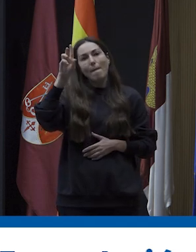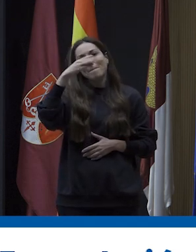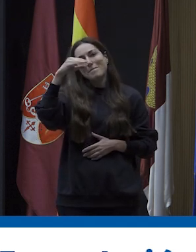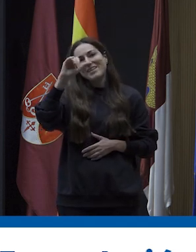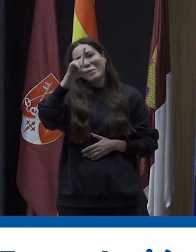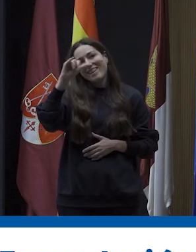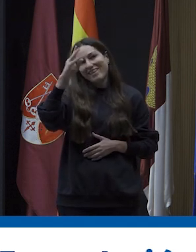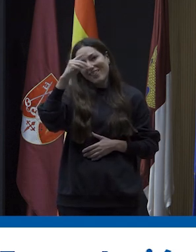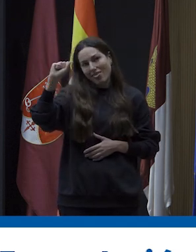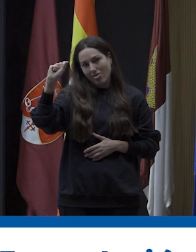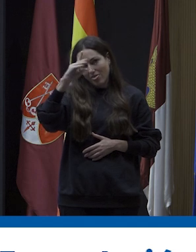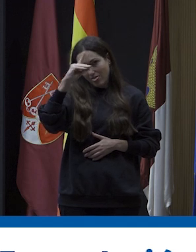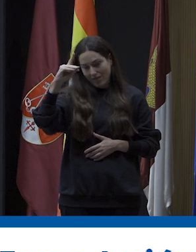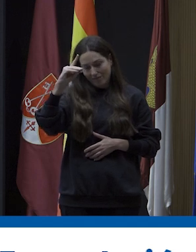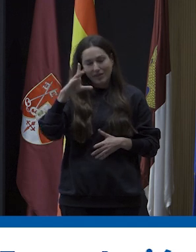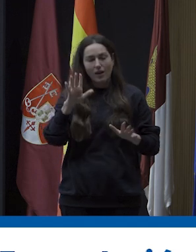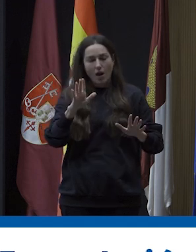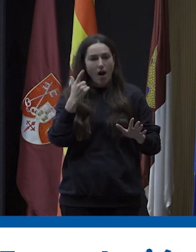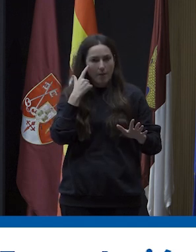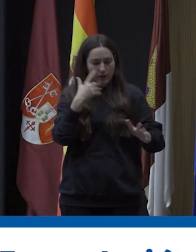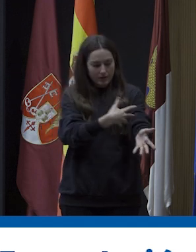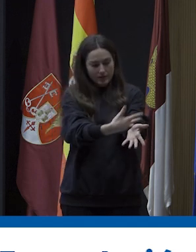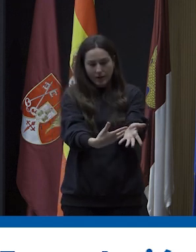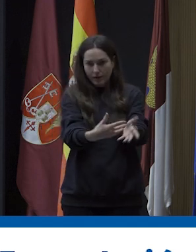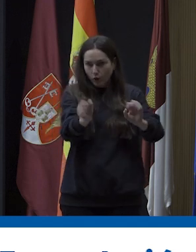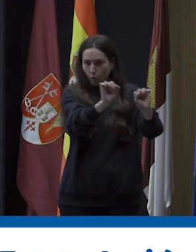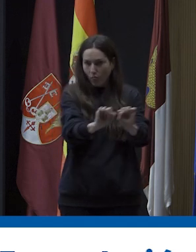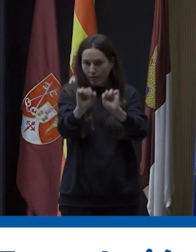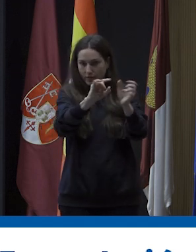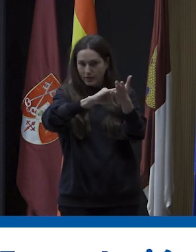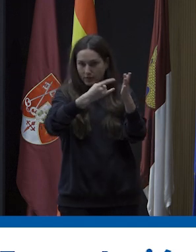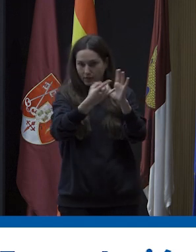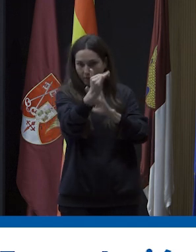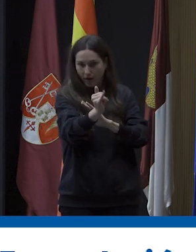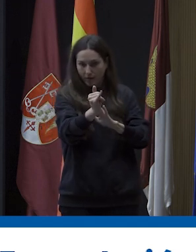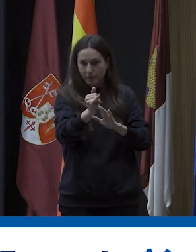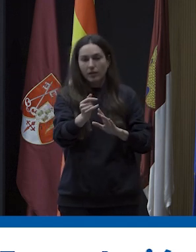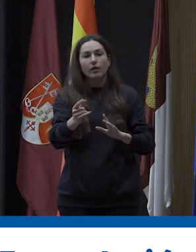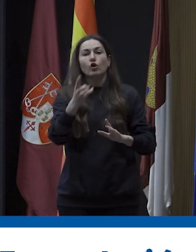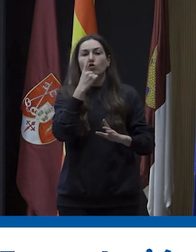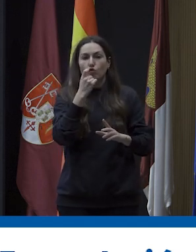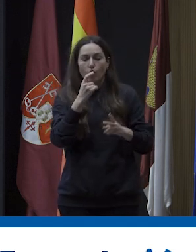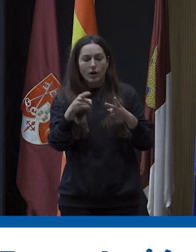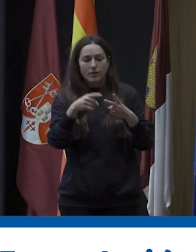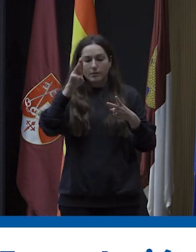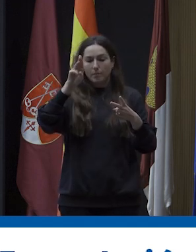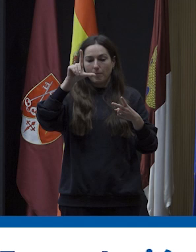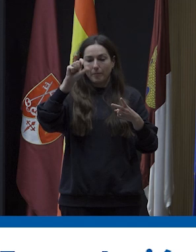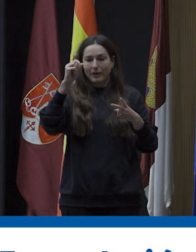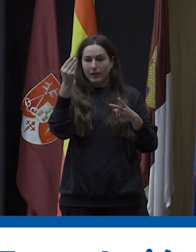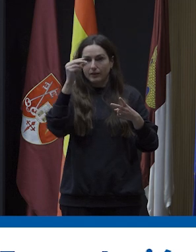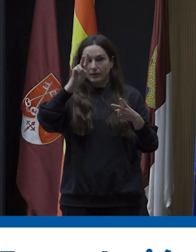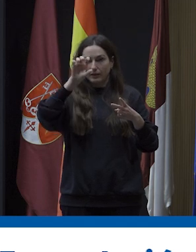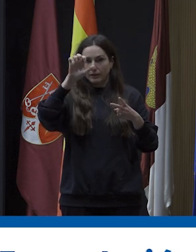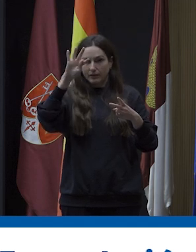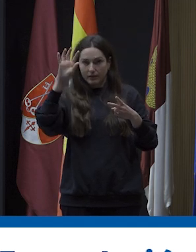en la sangre, que en realidad es un sistema de defensa, con células rojas, con plaquetas, con un montón de sustancias que hay en la sangre que